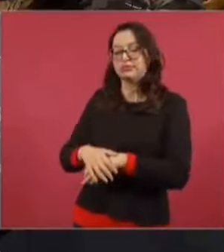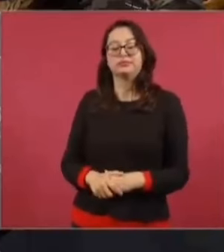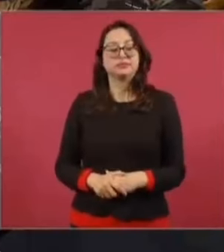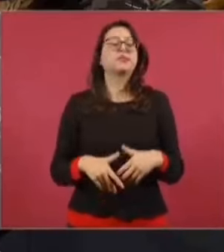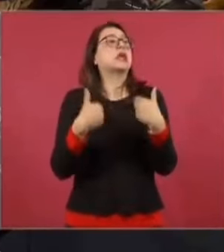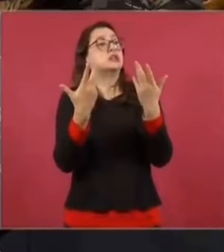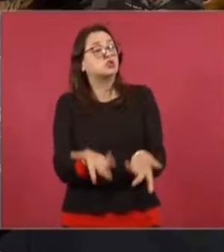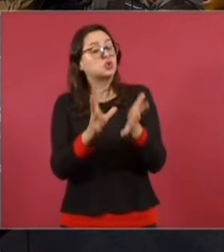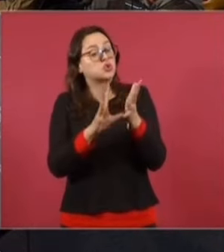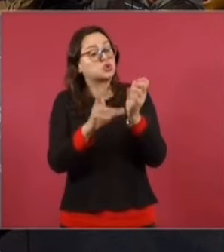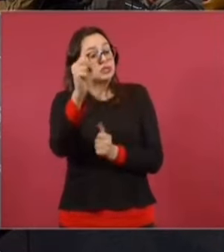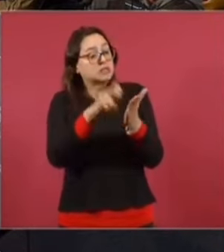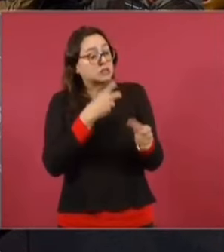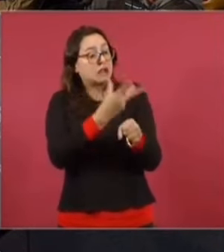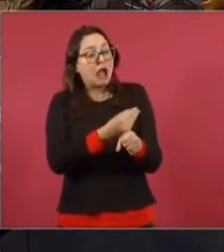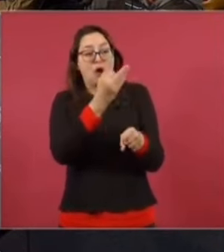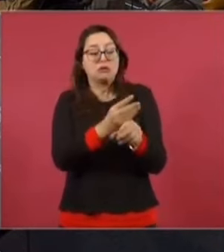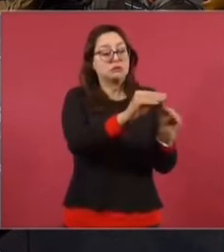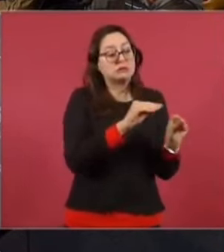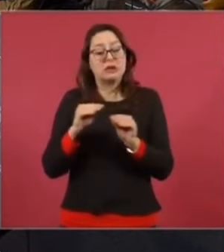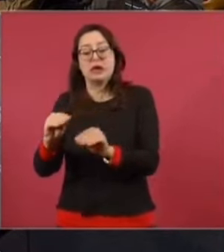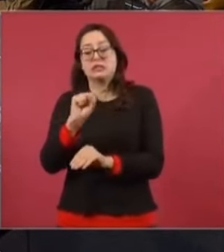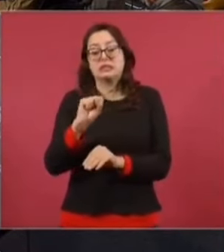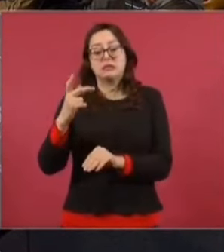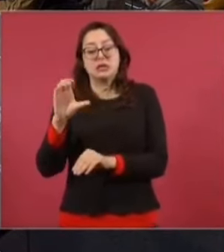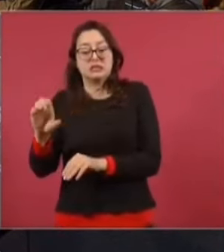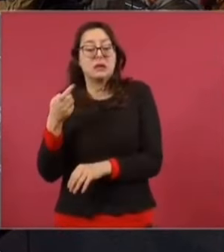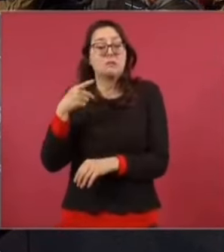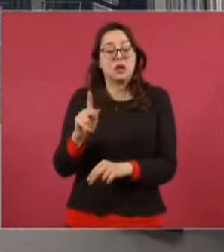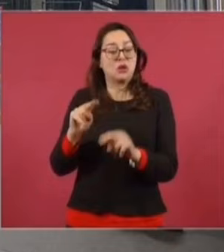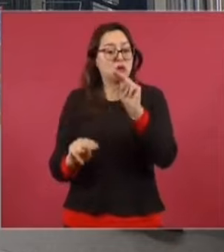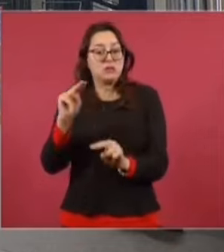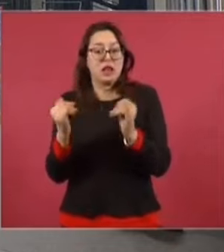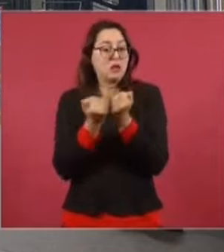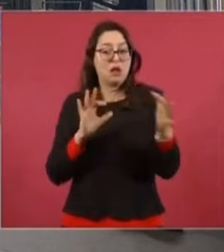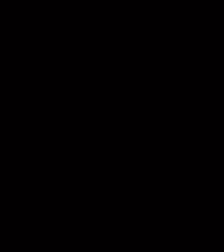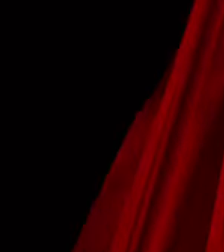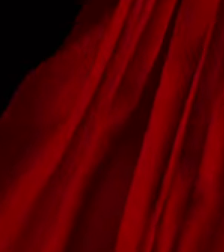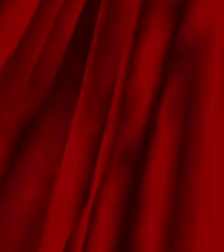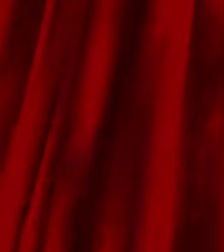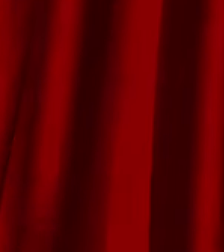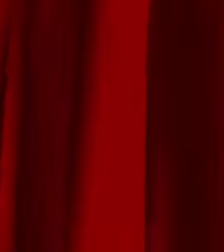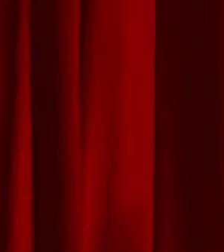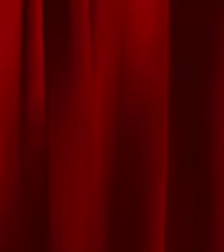en tanto no se tenga la reforma constitucional, la Guardia Nacional sí pasa a la Secretaría de Seguridad, pero salvaguardando las prestaciones y los rangos que tenían deveniendo del ejército.